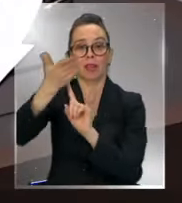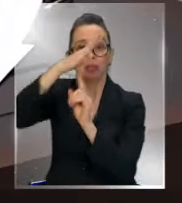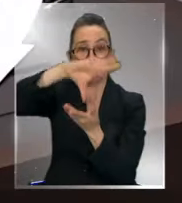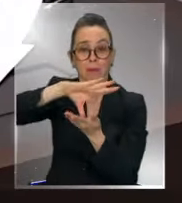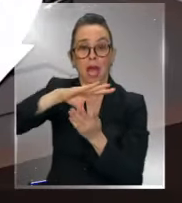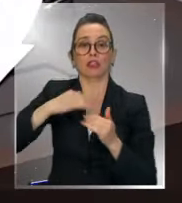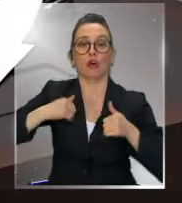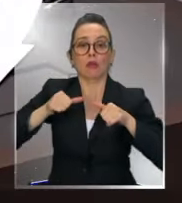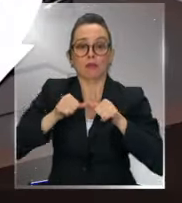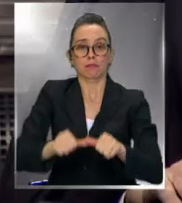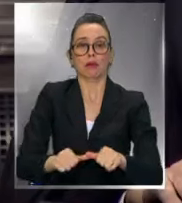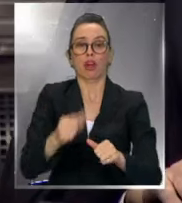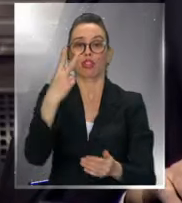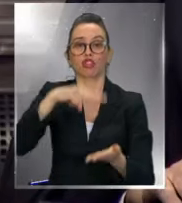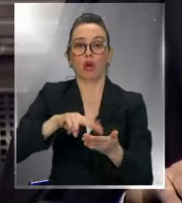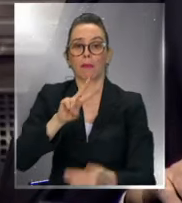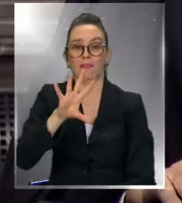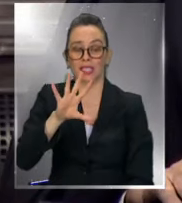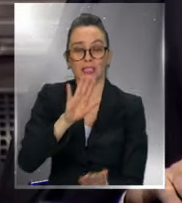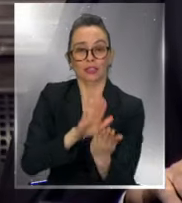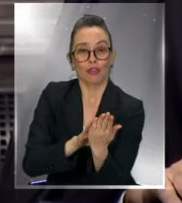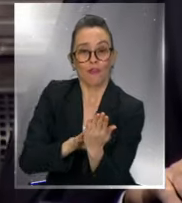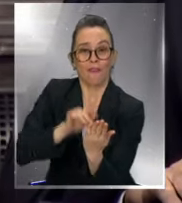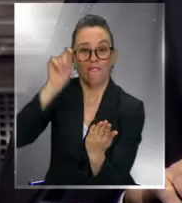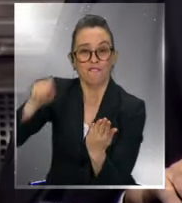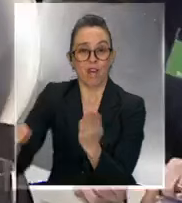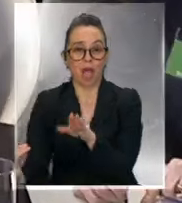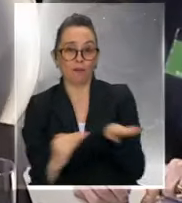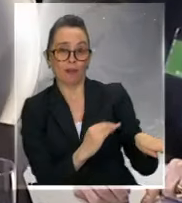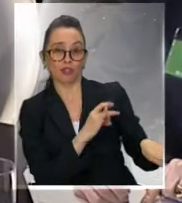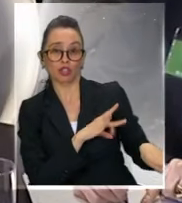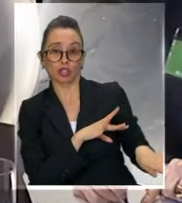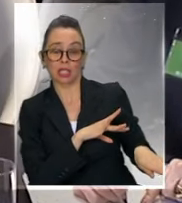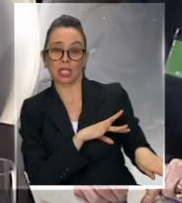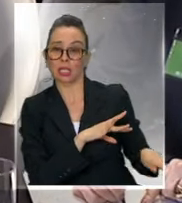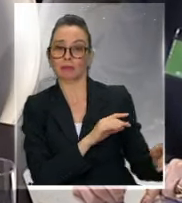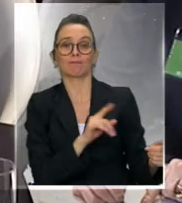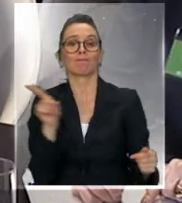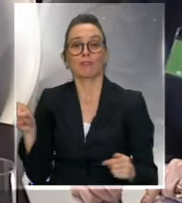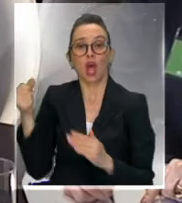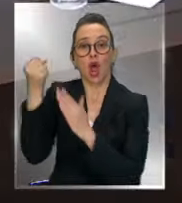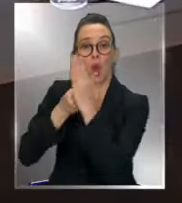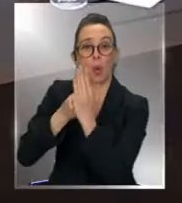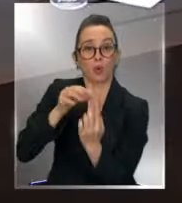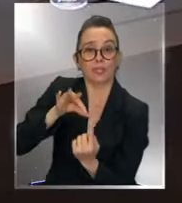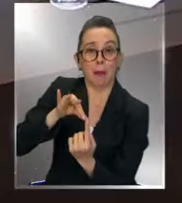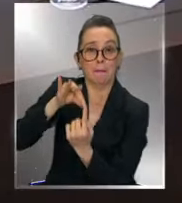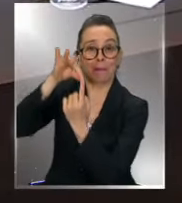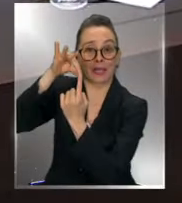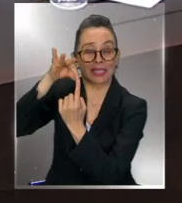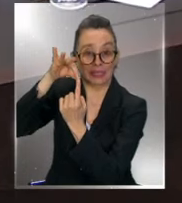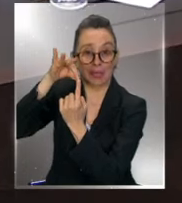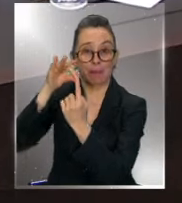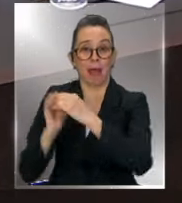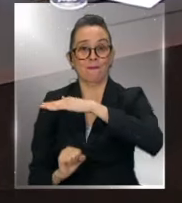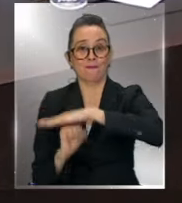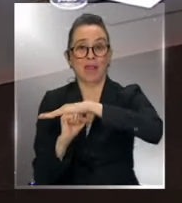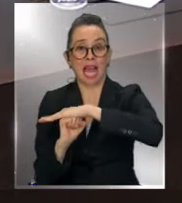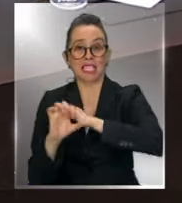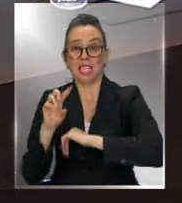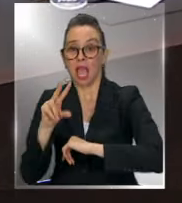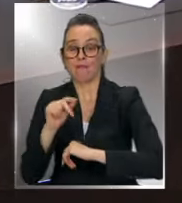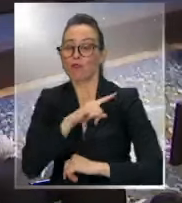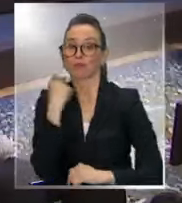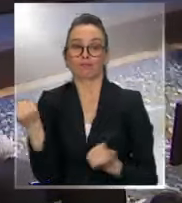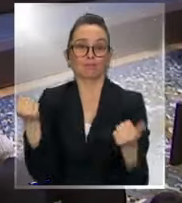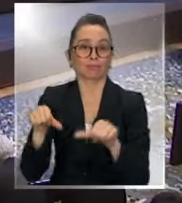2025. El fallo de la Haya a favor de Chile termina por echar por tierra la principal bandera de lucha que tenía como sustento, sobre todo cuando